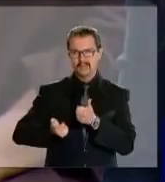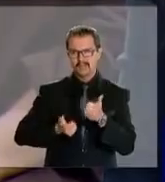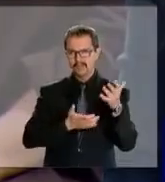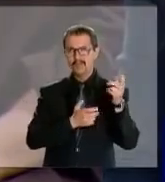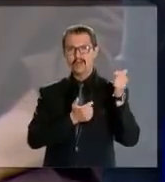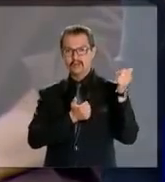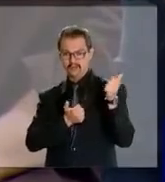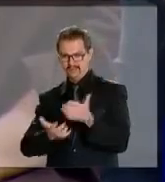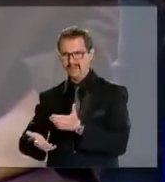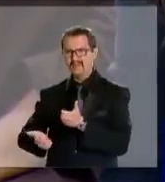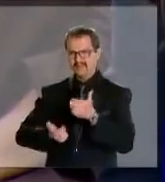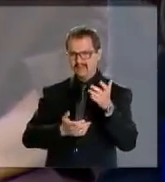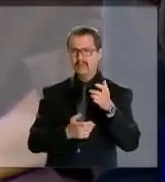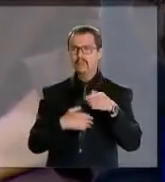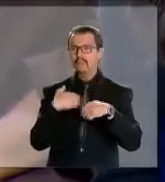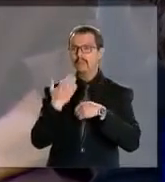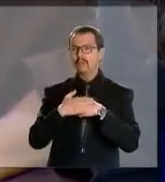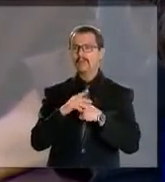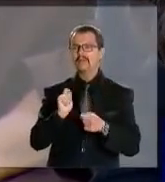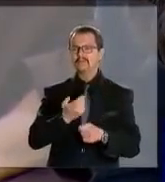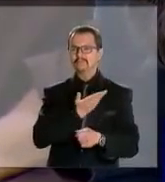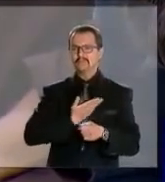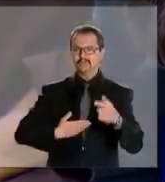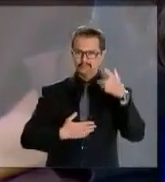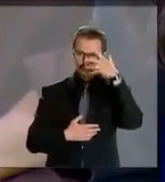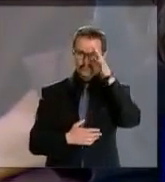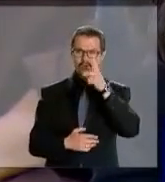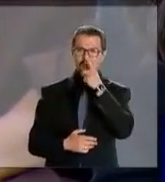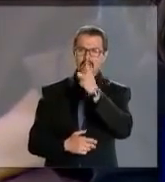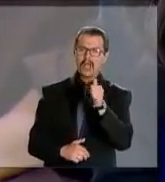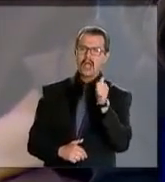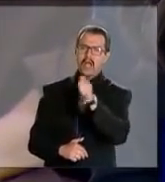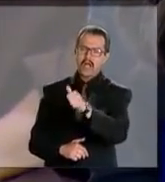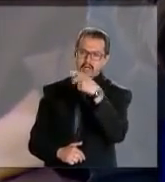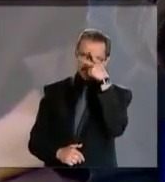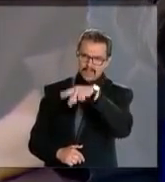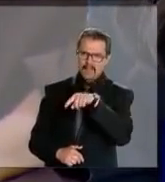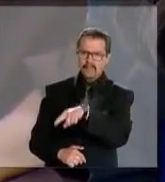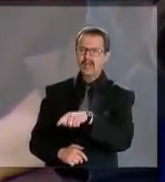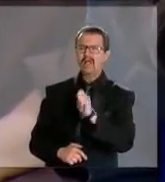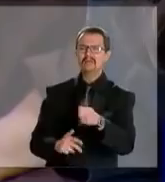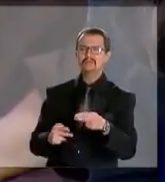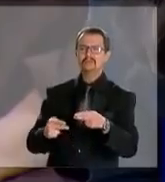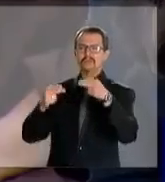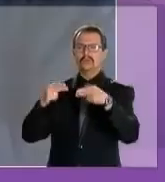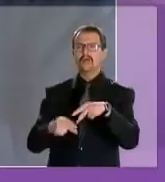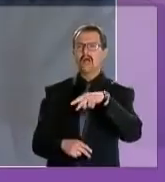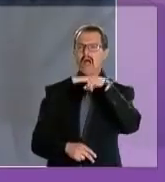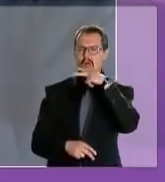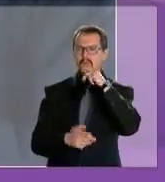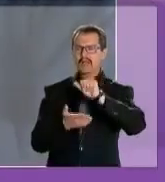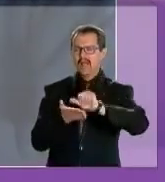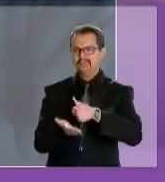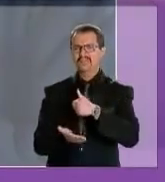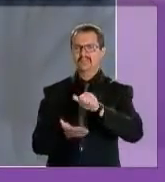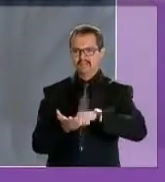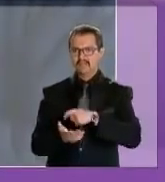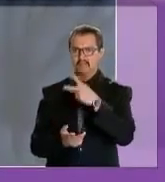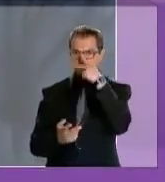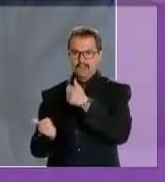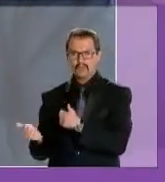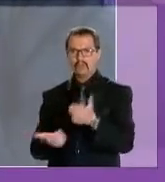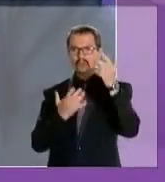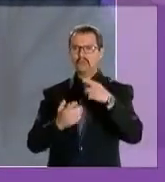responde anunciando medidas contra digamos los productores de aguacate mexicano que va a ser usted estamos hablando de cientos de miles de mexicanos que